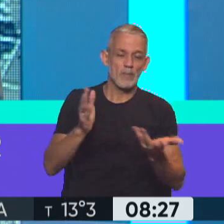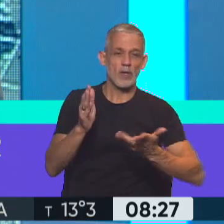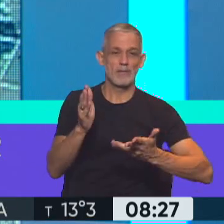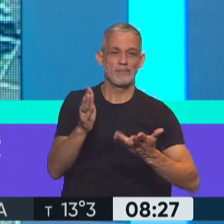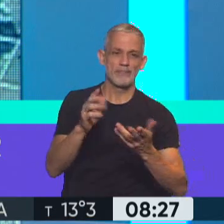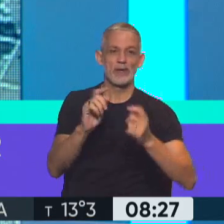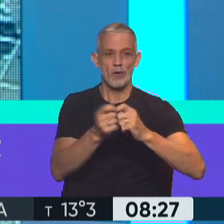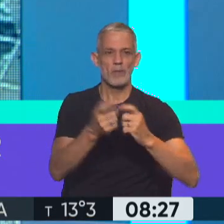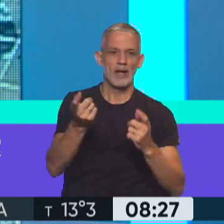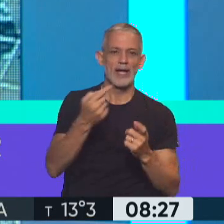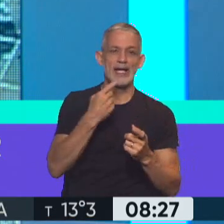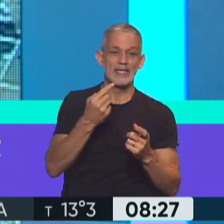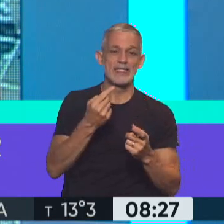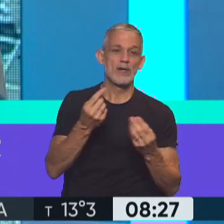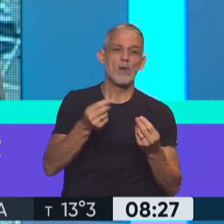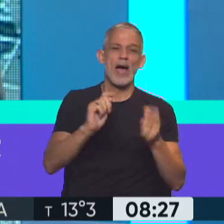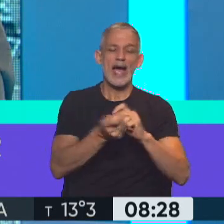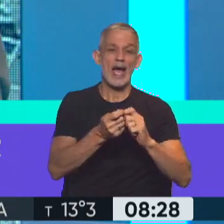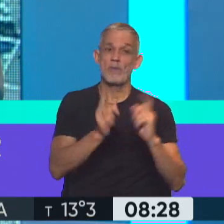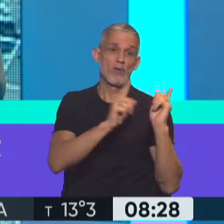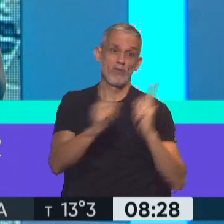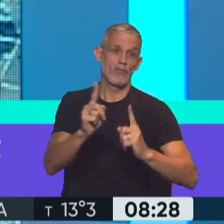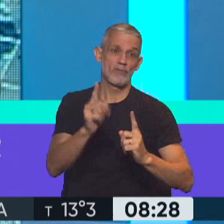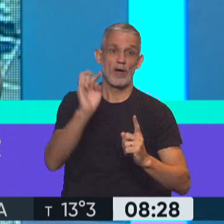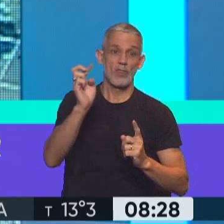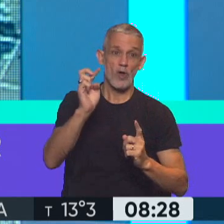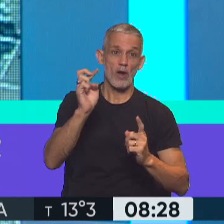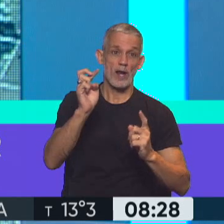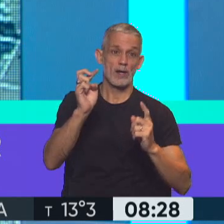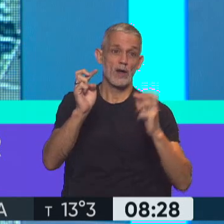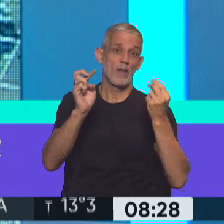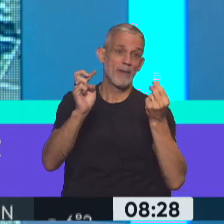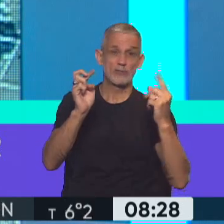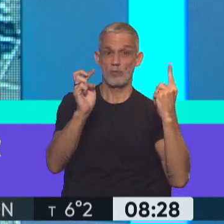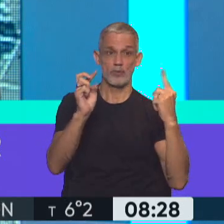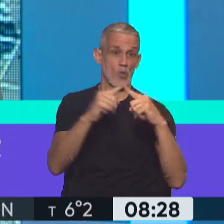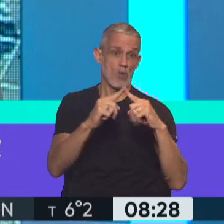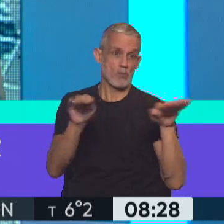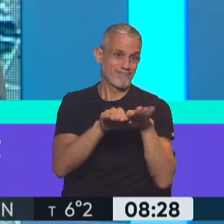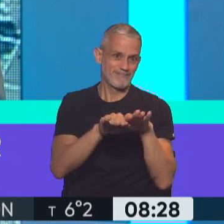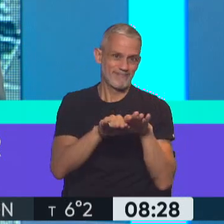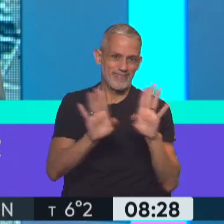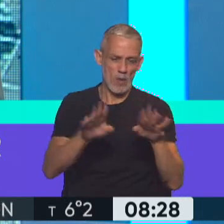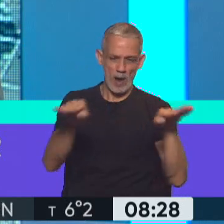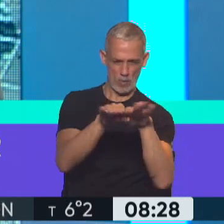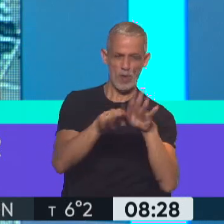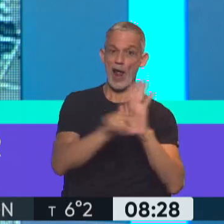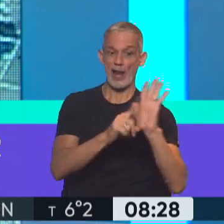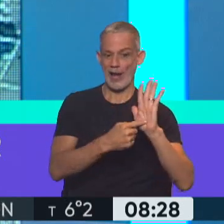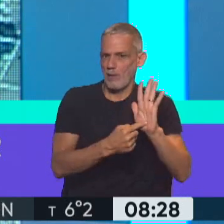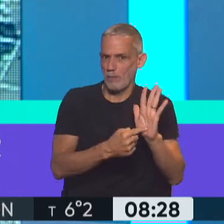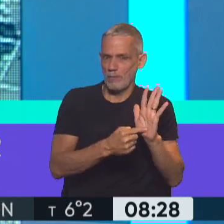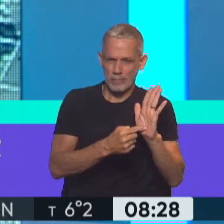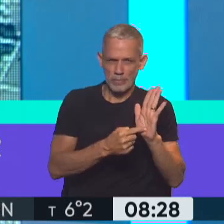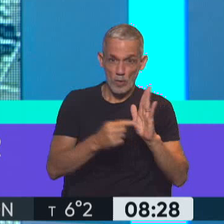convertibilidad, recordemos entonces, era un tipo de cambio fijo que era igualaba un peso con un dólar. El tema es que igualar eso por ley generaba como